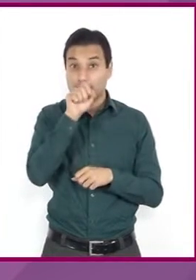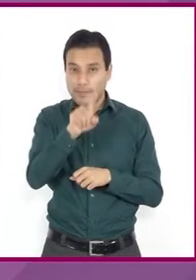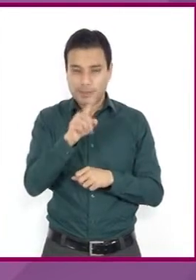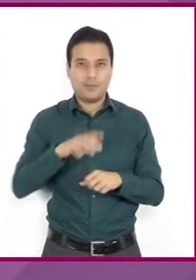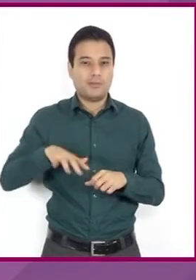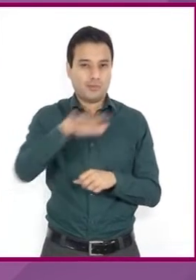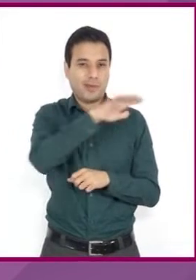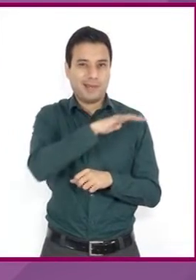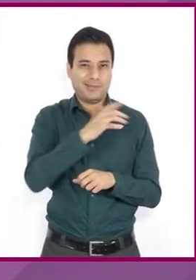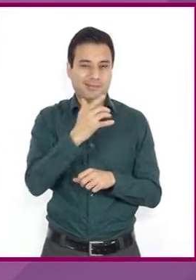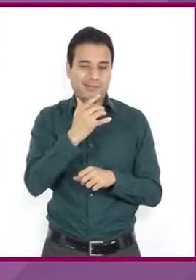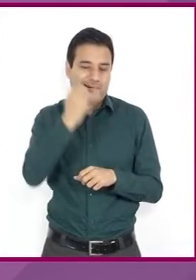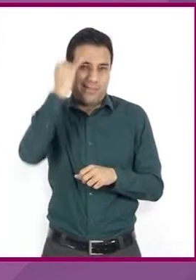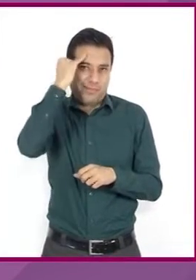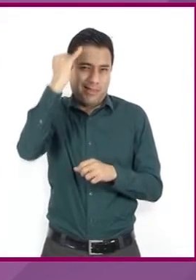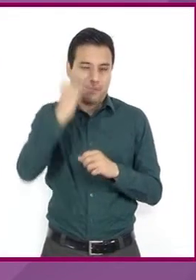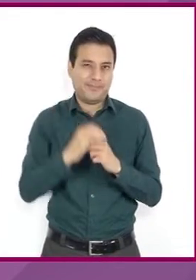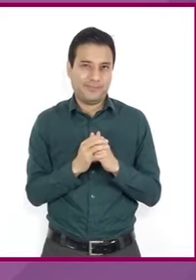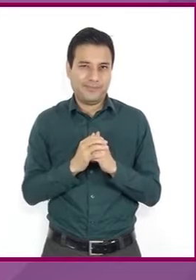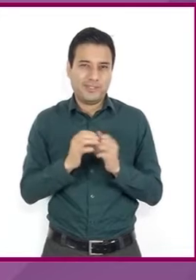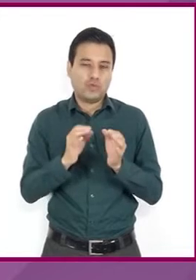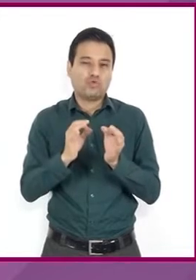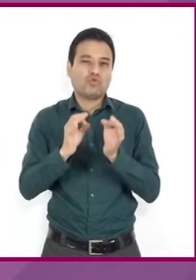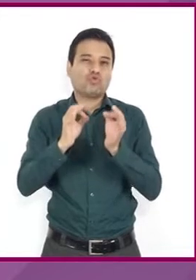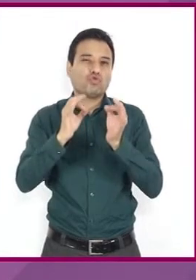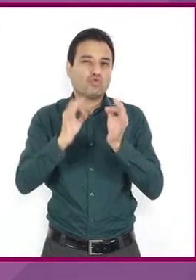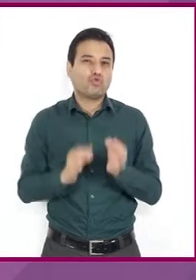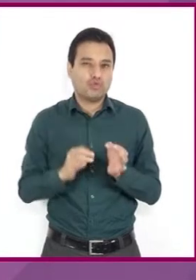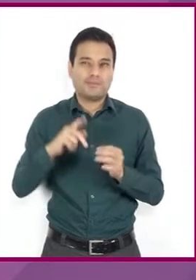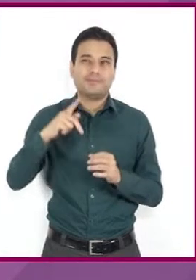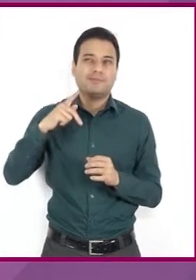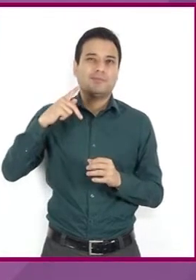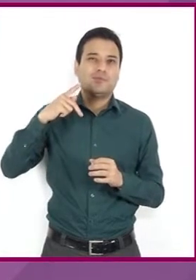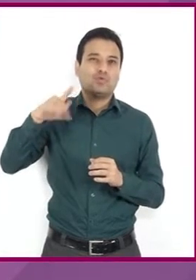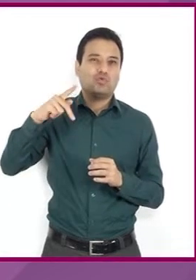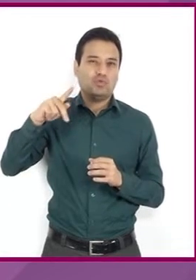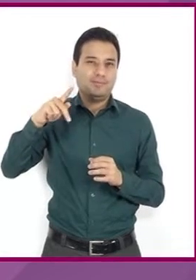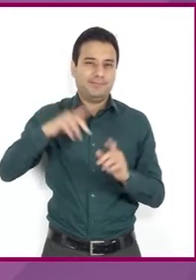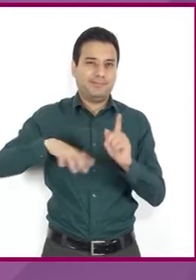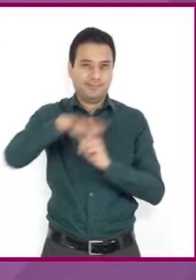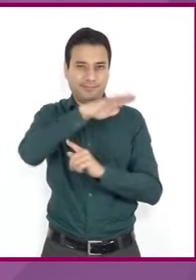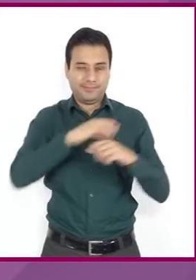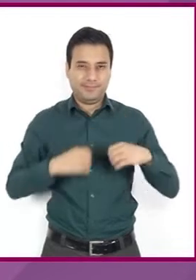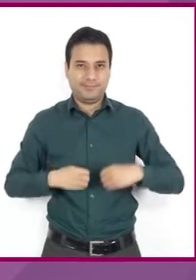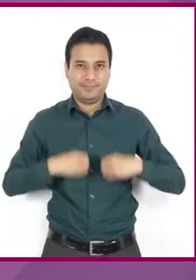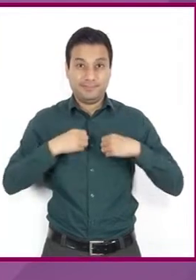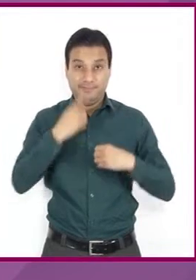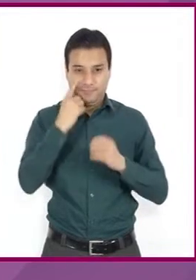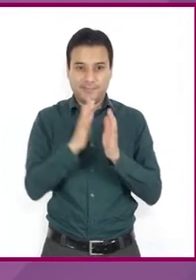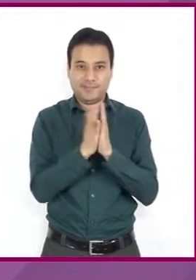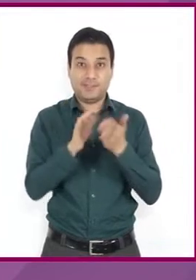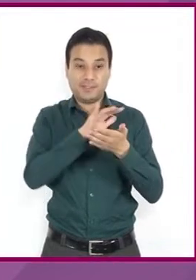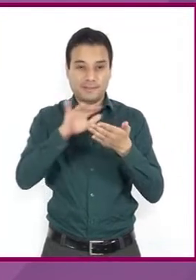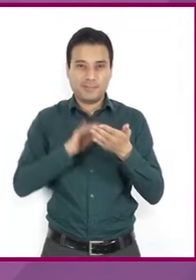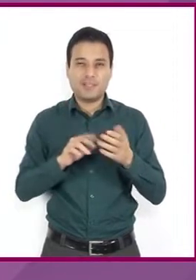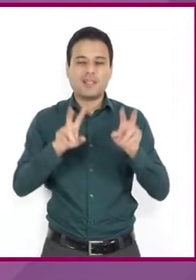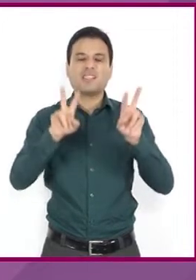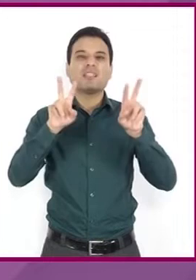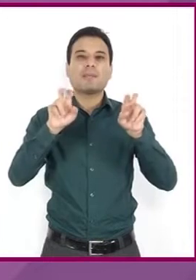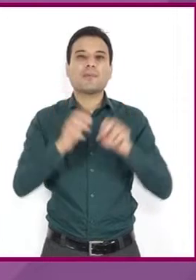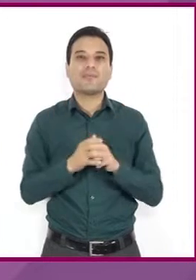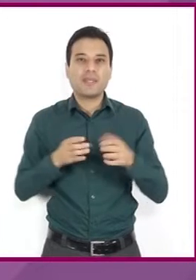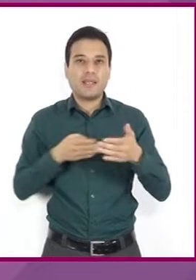espacios imaginarios relacionados con el contexto en que se escribieron. Ahora leeré este libro, El laberinto de la